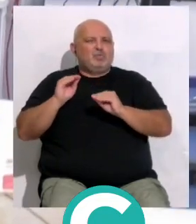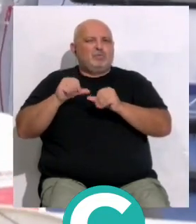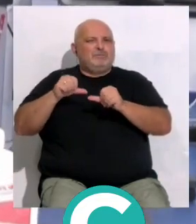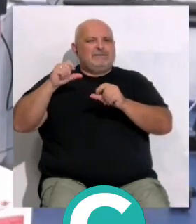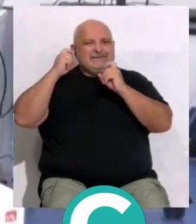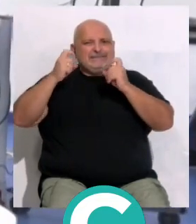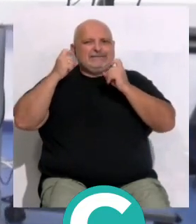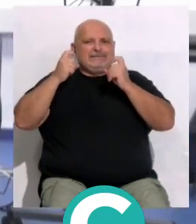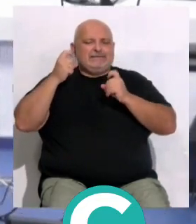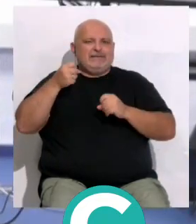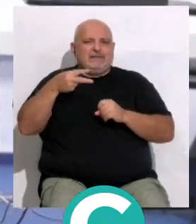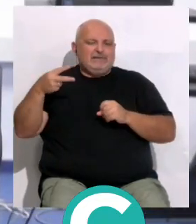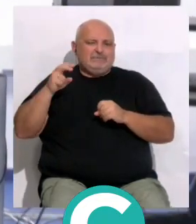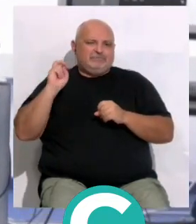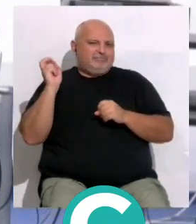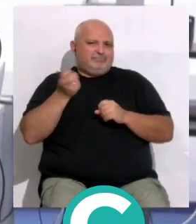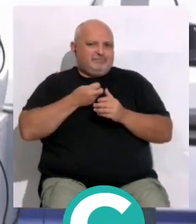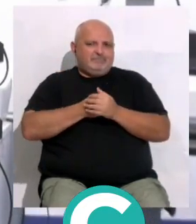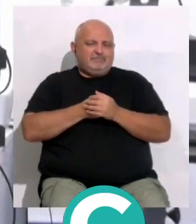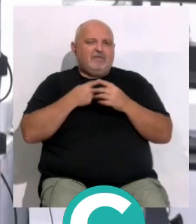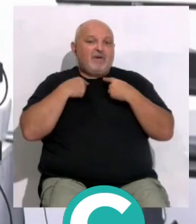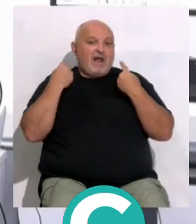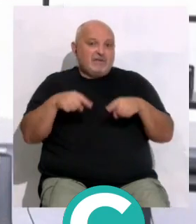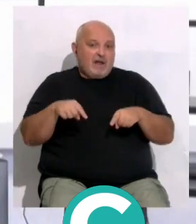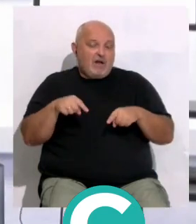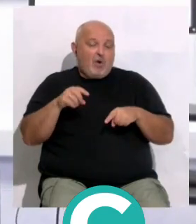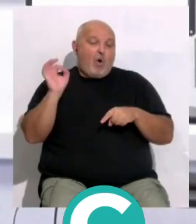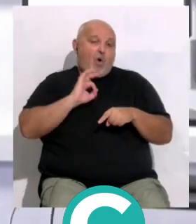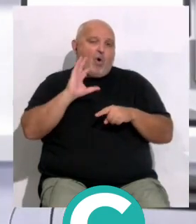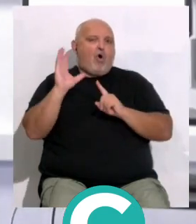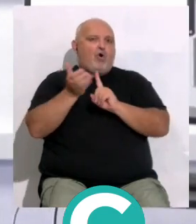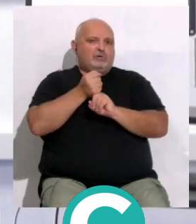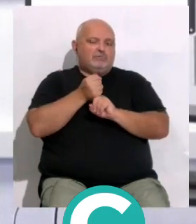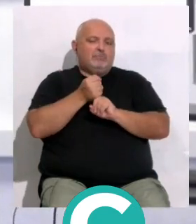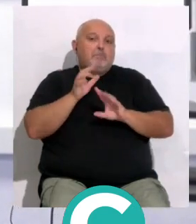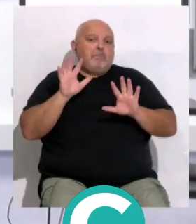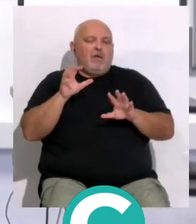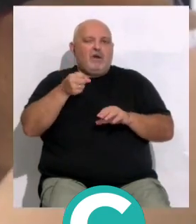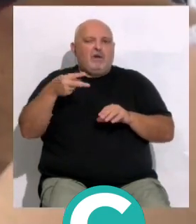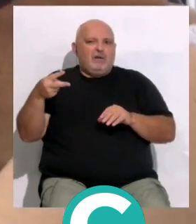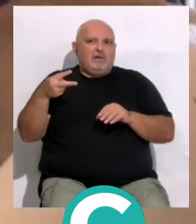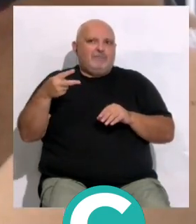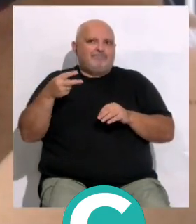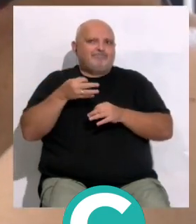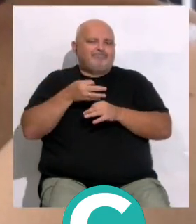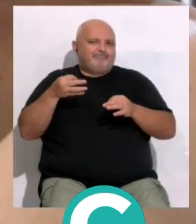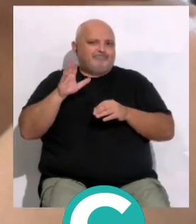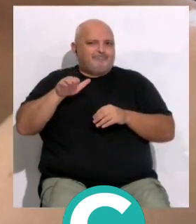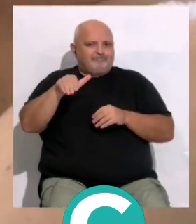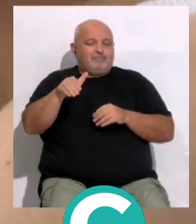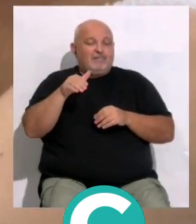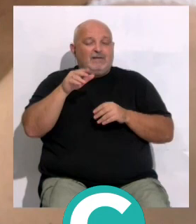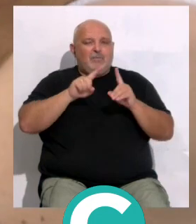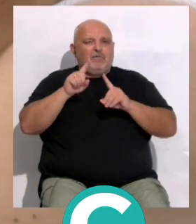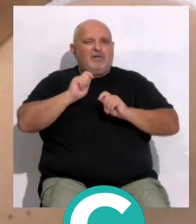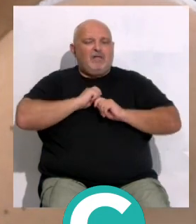de vida con resultados muy diversos. Bien fracasaron o bien lo consiguieron pero con resultados inconsistentes y el